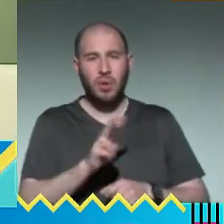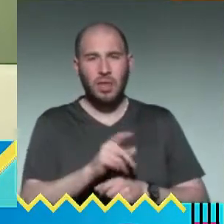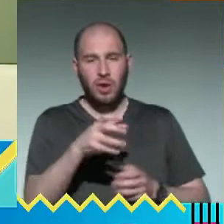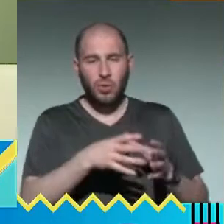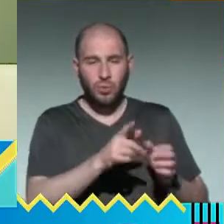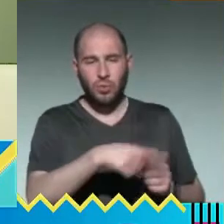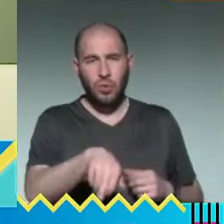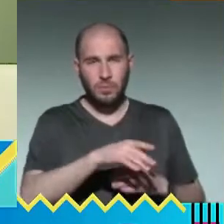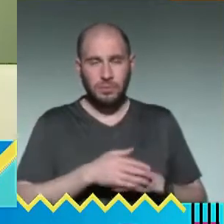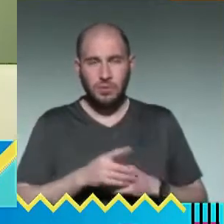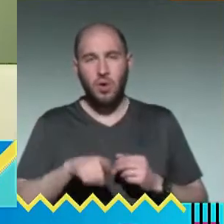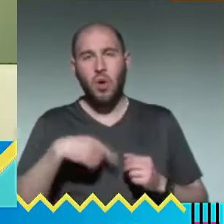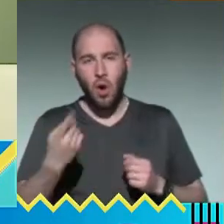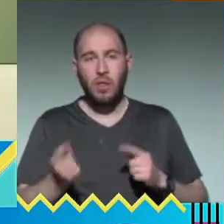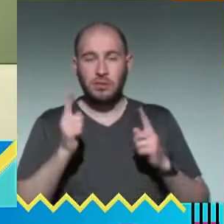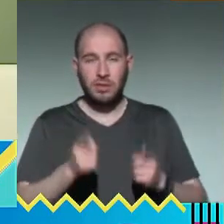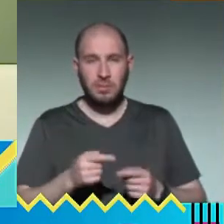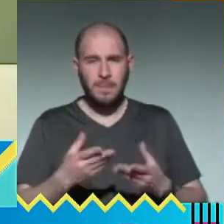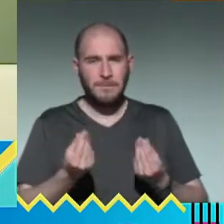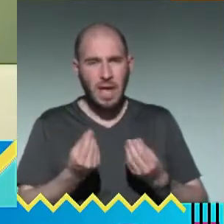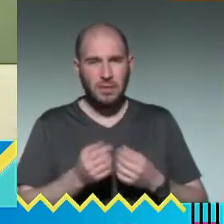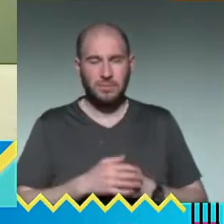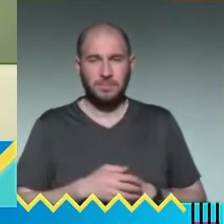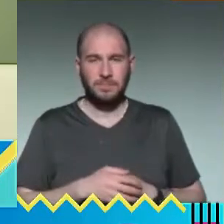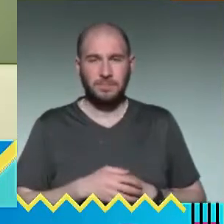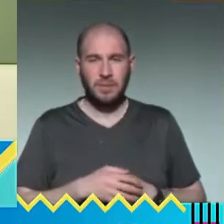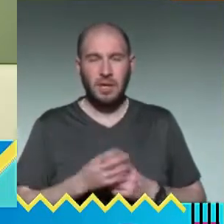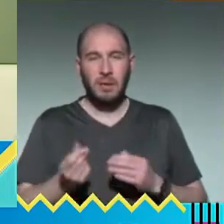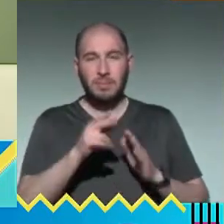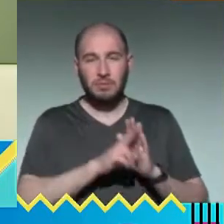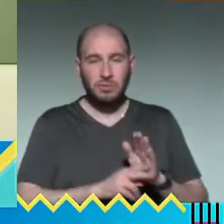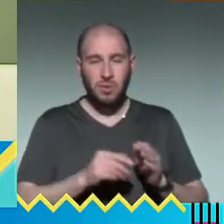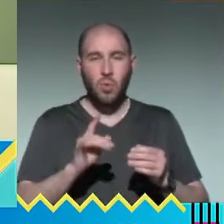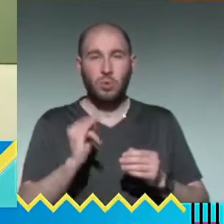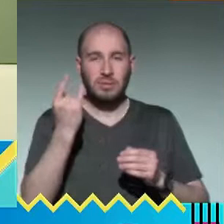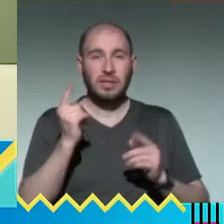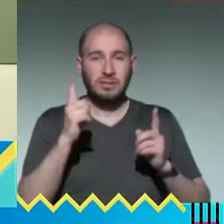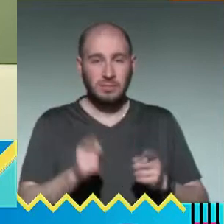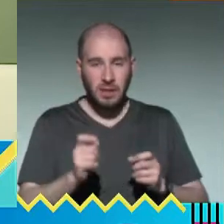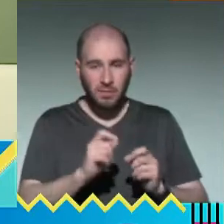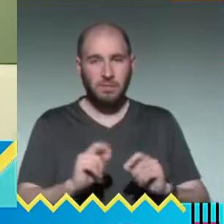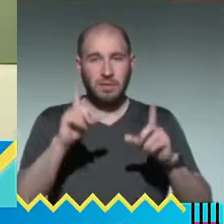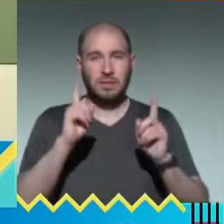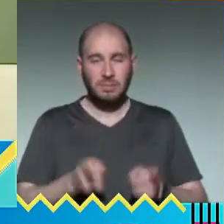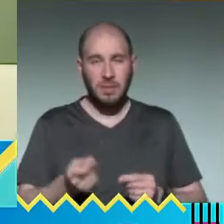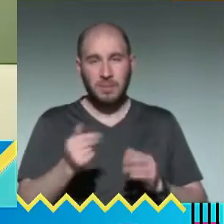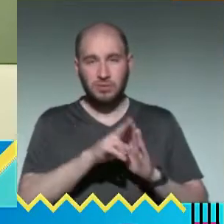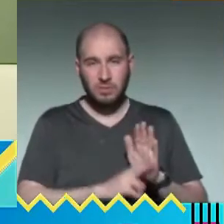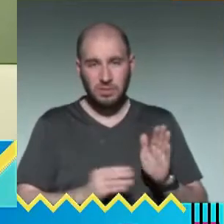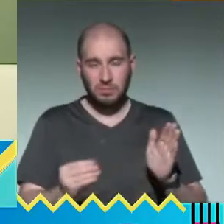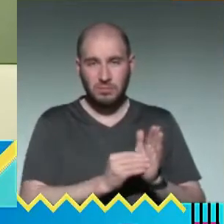esos sectores. Y otra de las cosas que también se asustó mucho son el presupuesto universitario, cosa que también va a aumentar. En este presupuesto